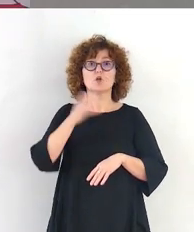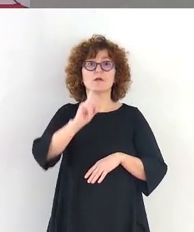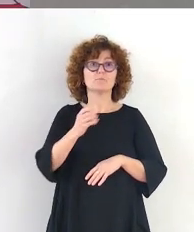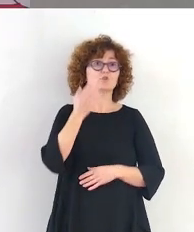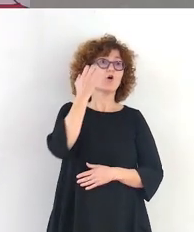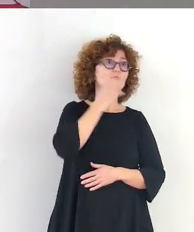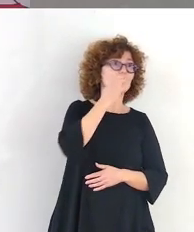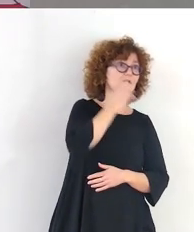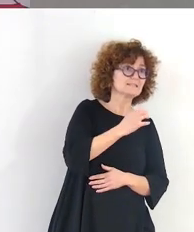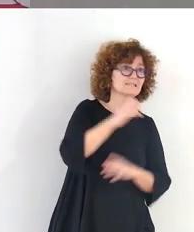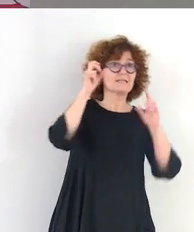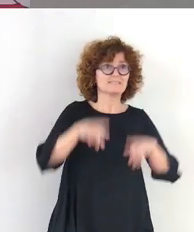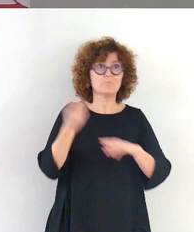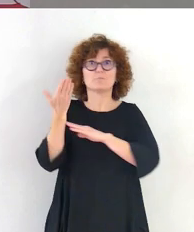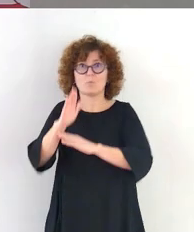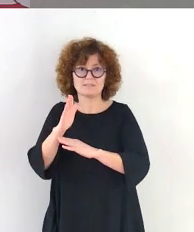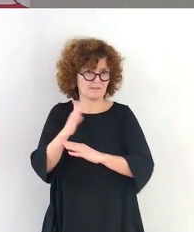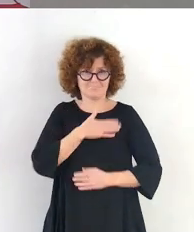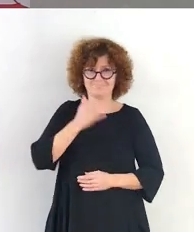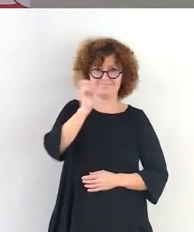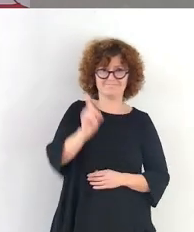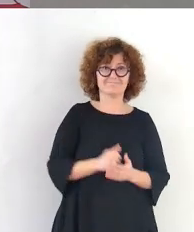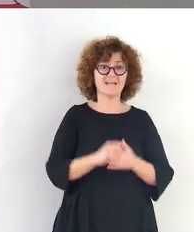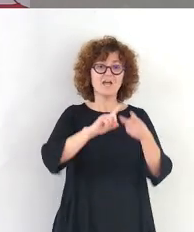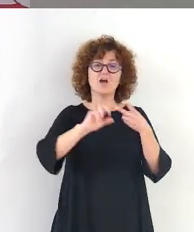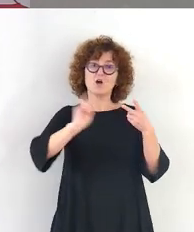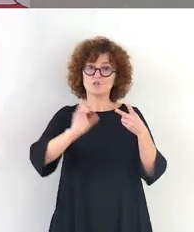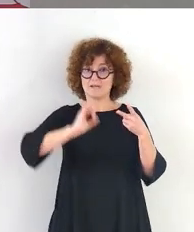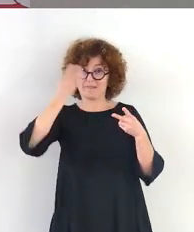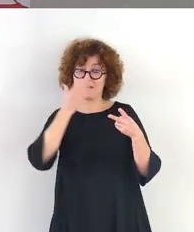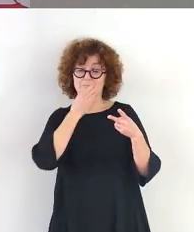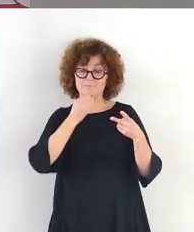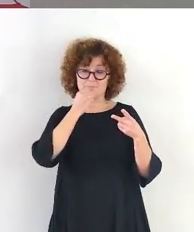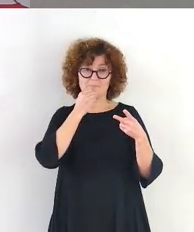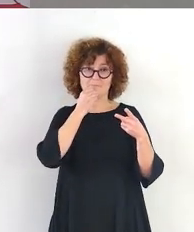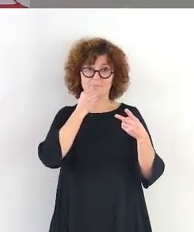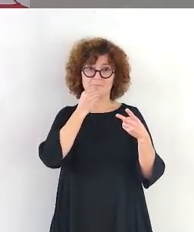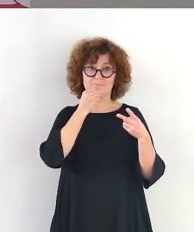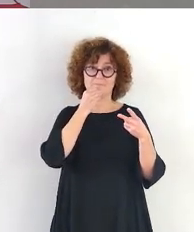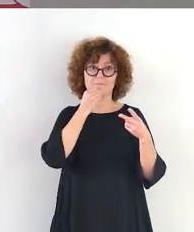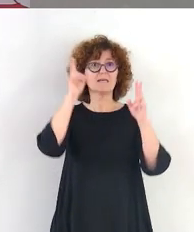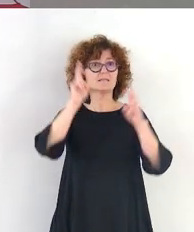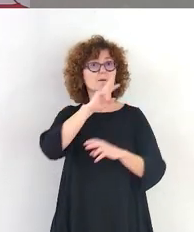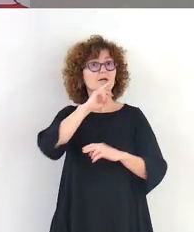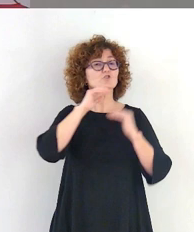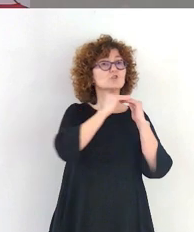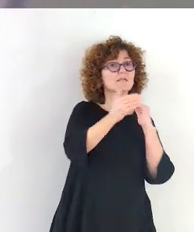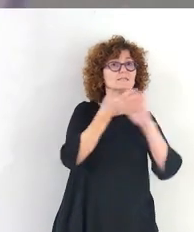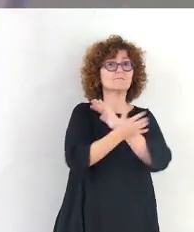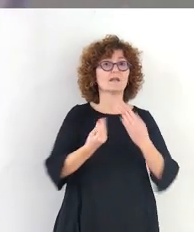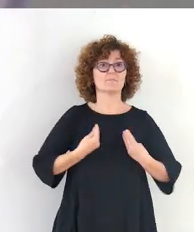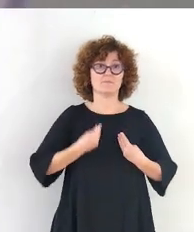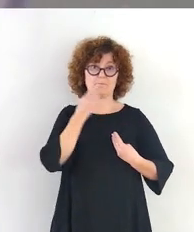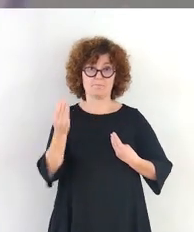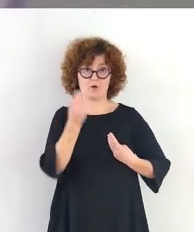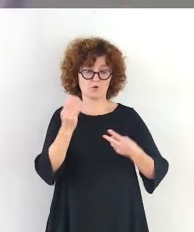sin propuestas cierto una idea que también quiero compartir que es muy bonita Ya Las dos últimas sostenibilidad es vivir mejor Y